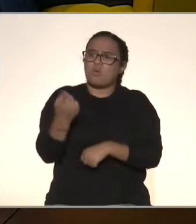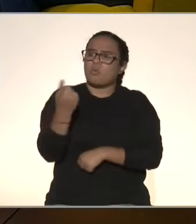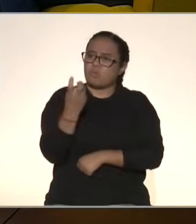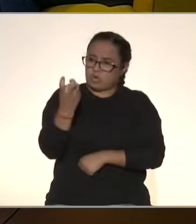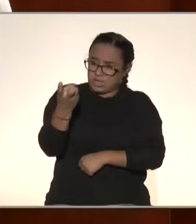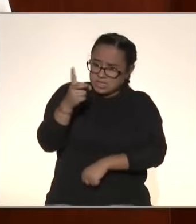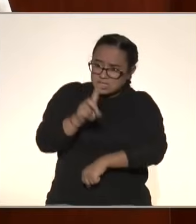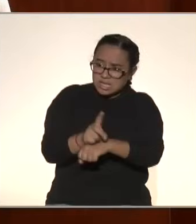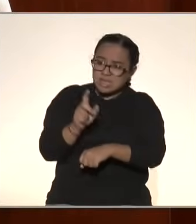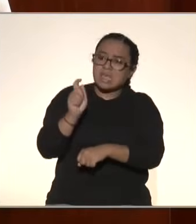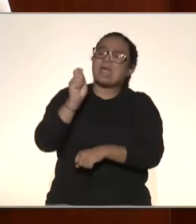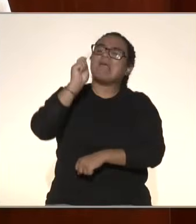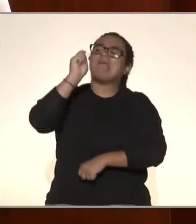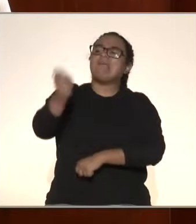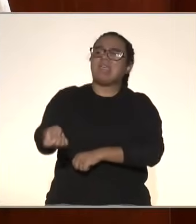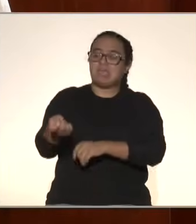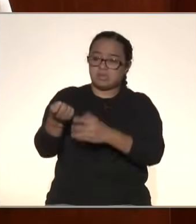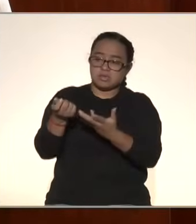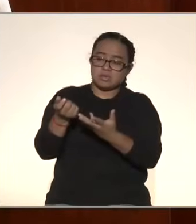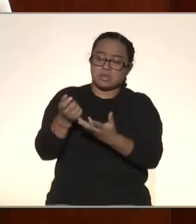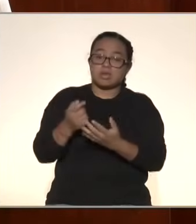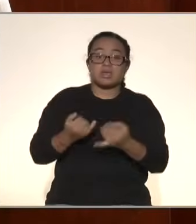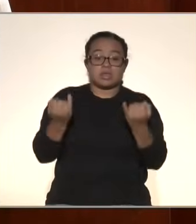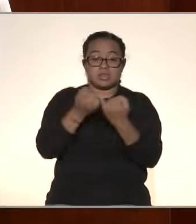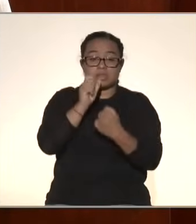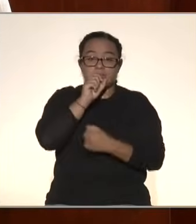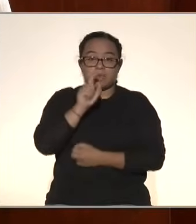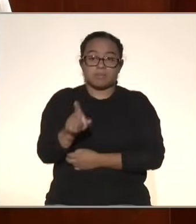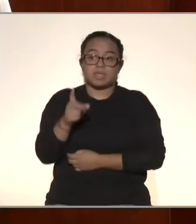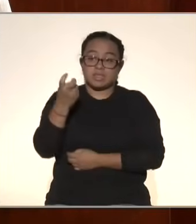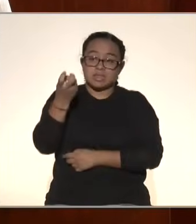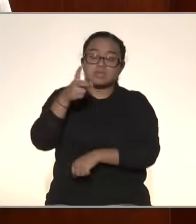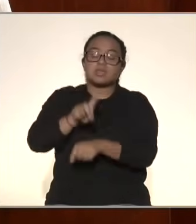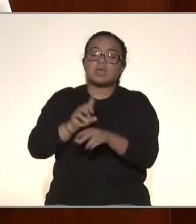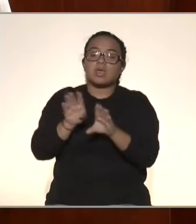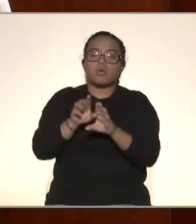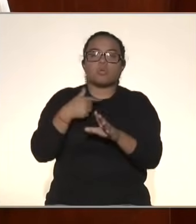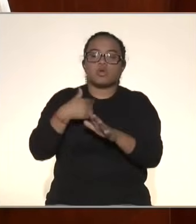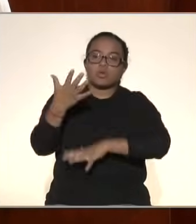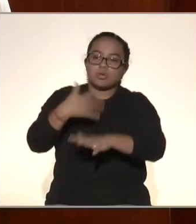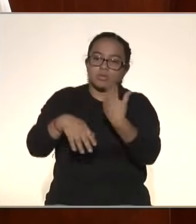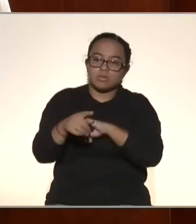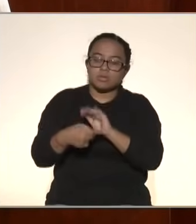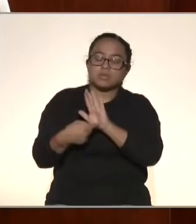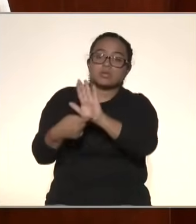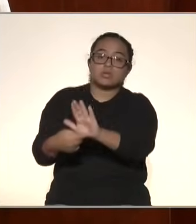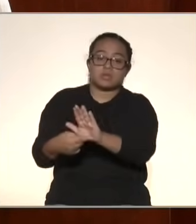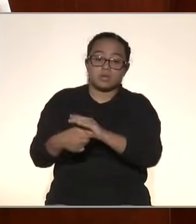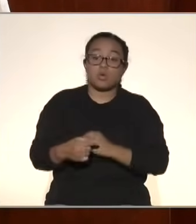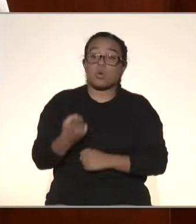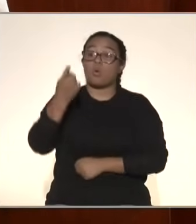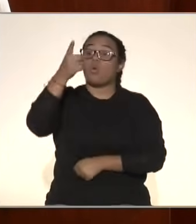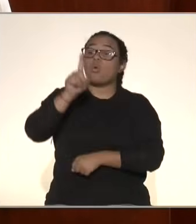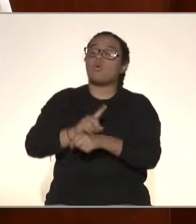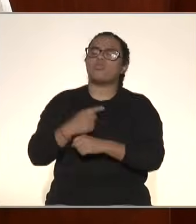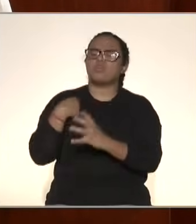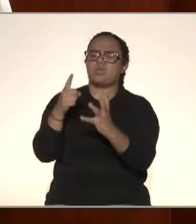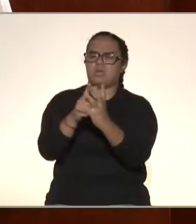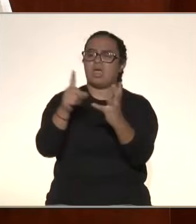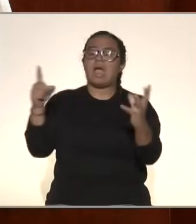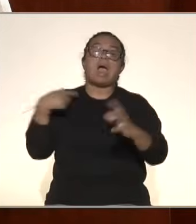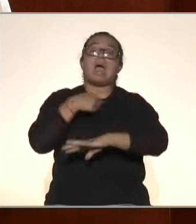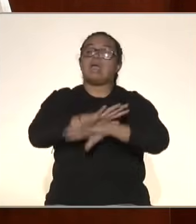¿Qué significado le estoy dando a las palabras que deberían existir ese día? Por un día no voy a dejar de pertenecer a una